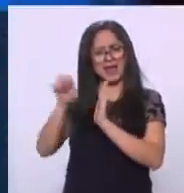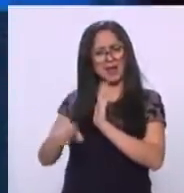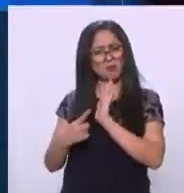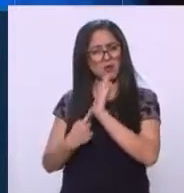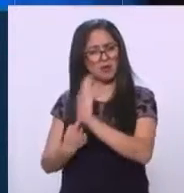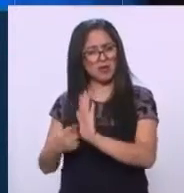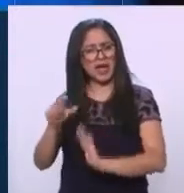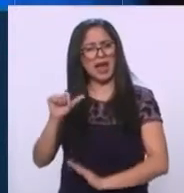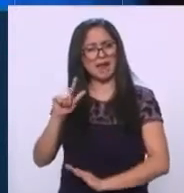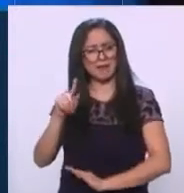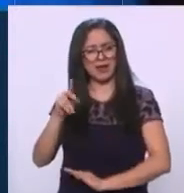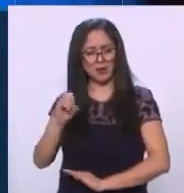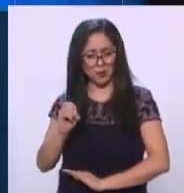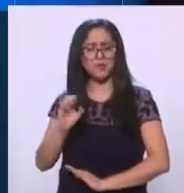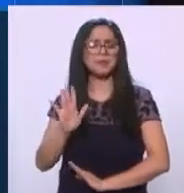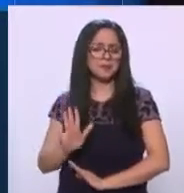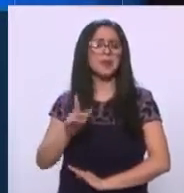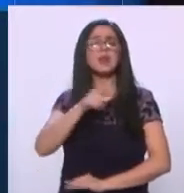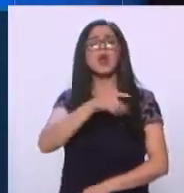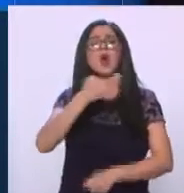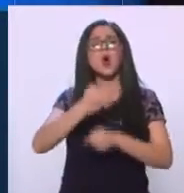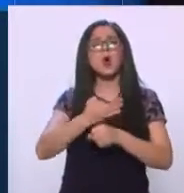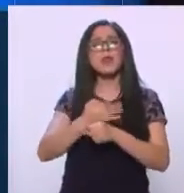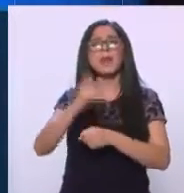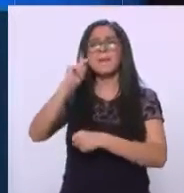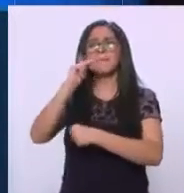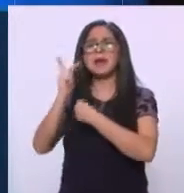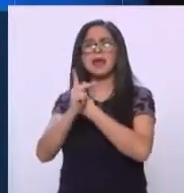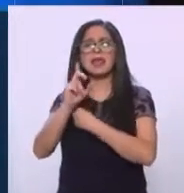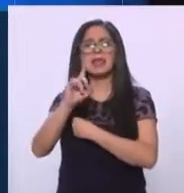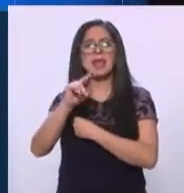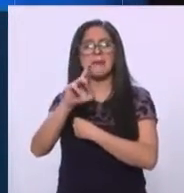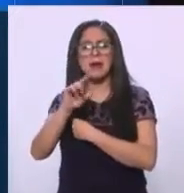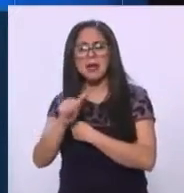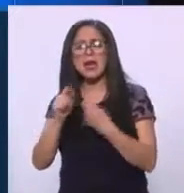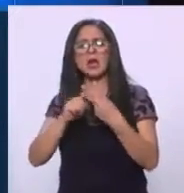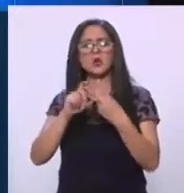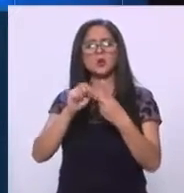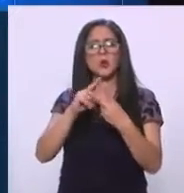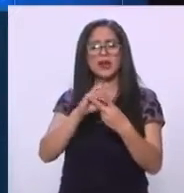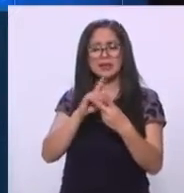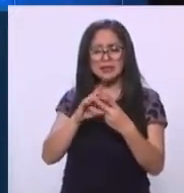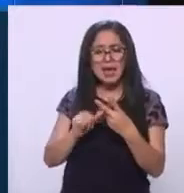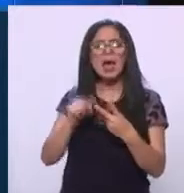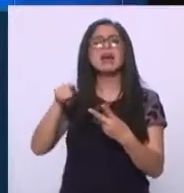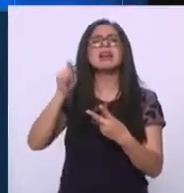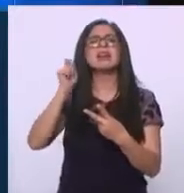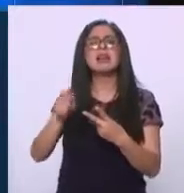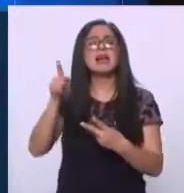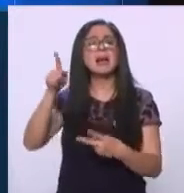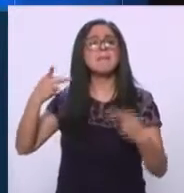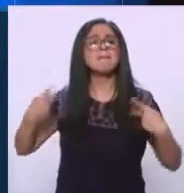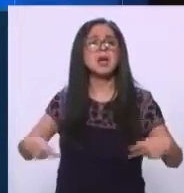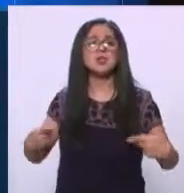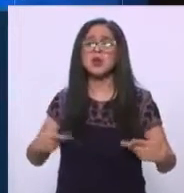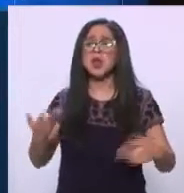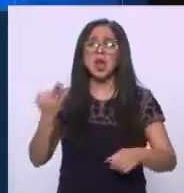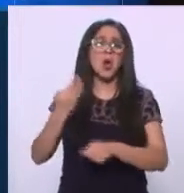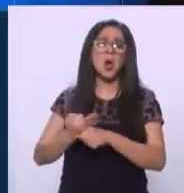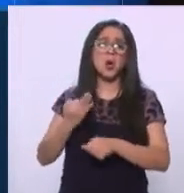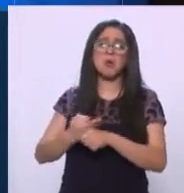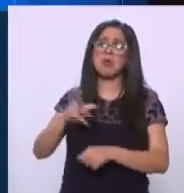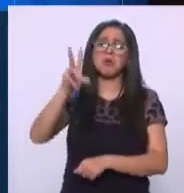andan diciendo que en los países, en Dinamarca, en Suecia, por ahí, la gente ya no podría votar ningún ciudadano. A